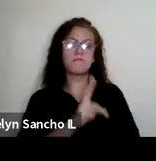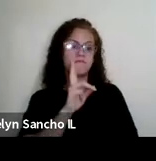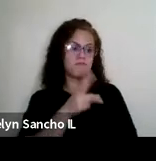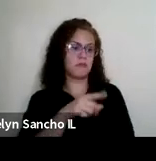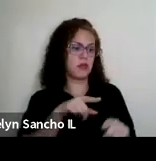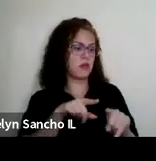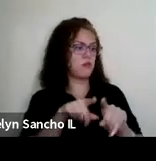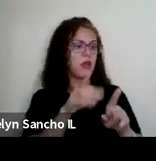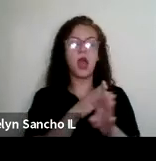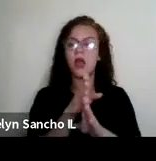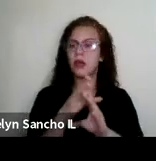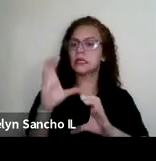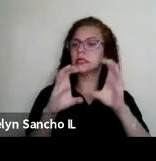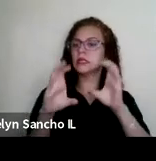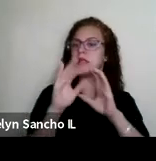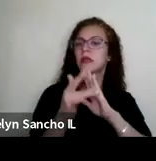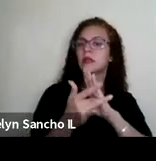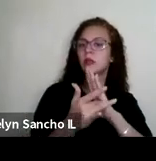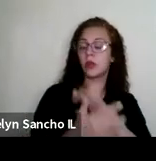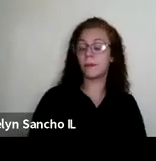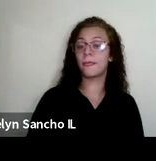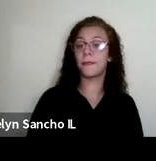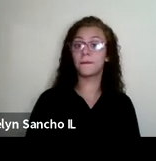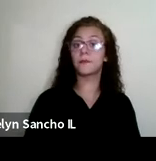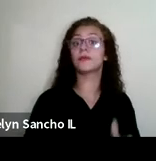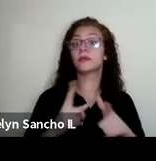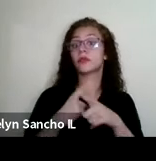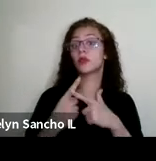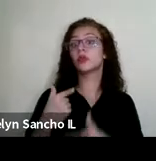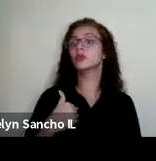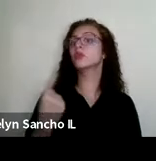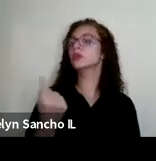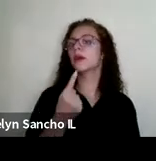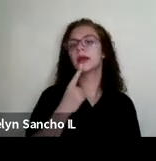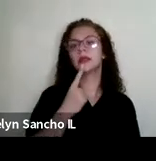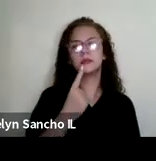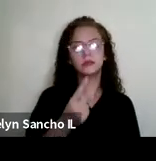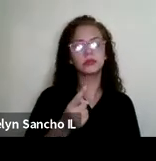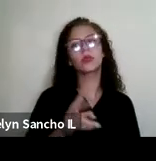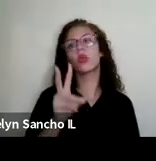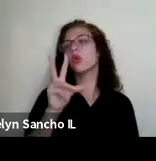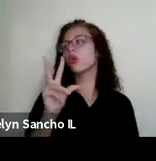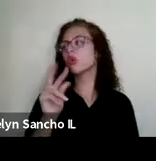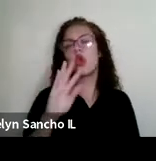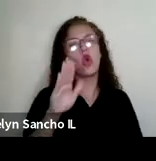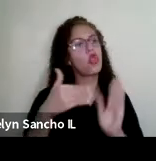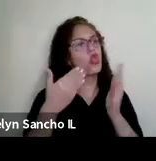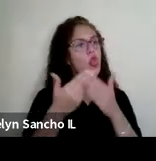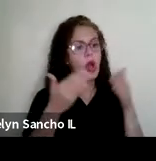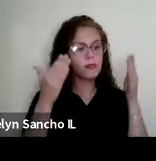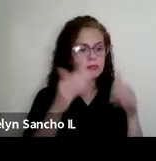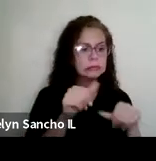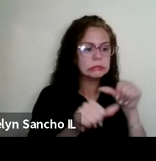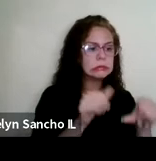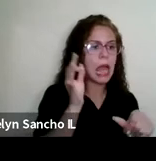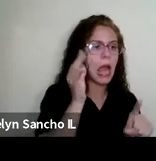carreras científicas y tecnológicas. Entonces, yo siempre digo, no pongamos todo el énfasis en la